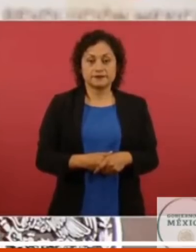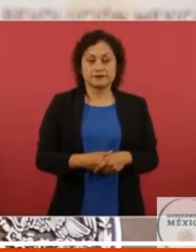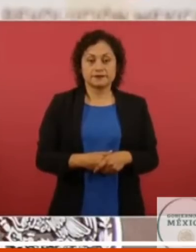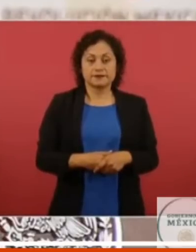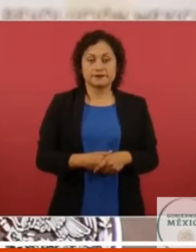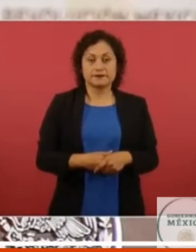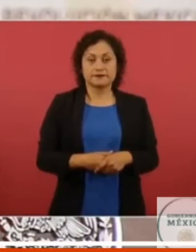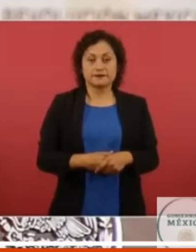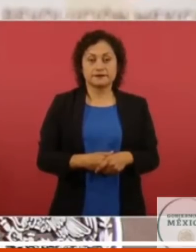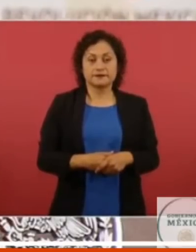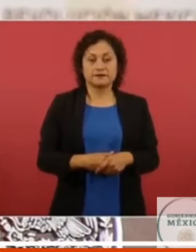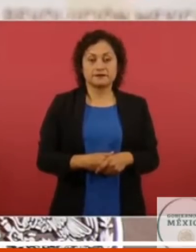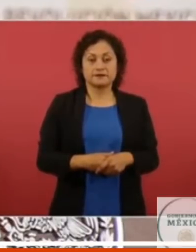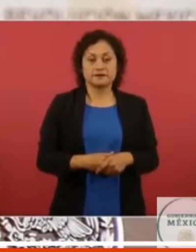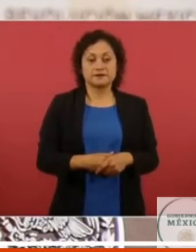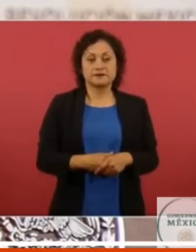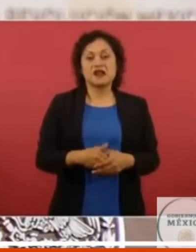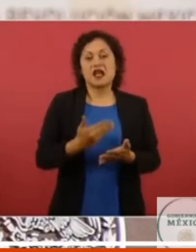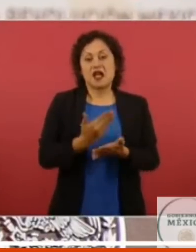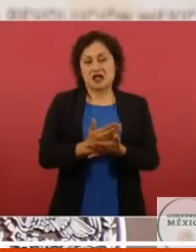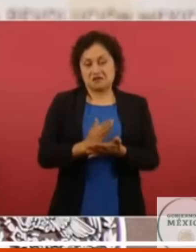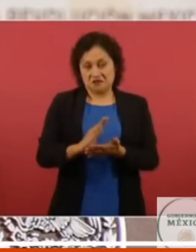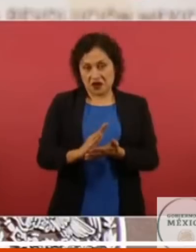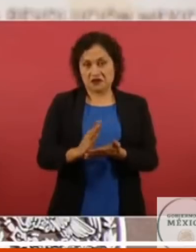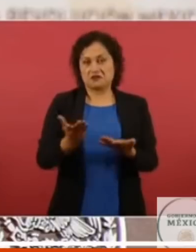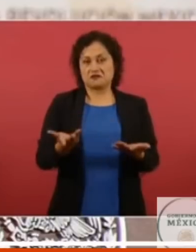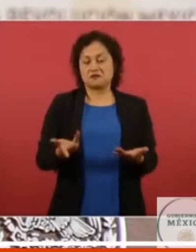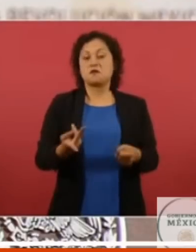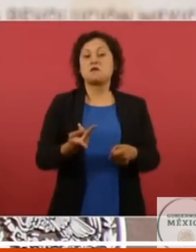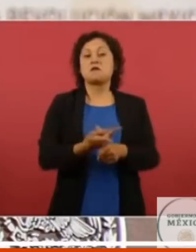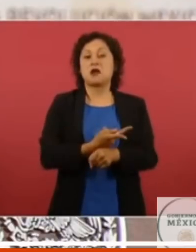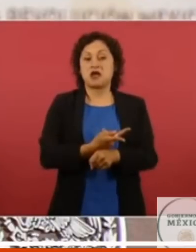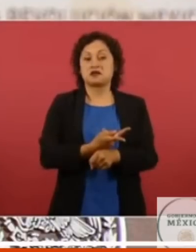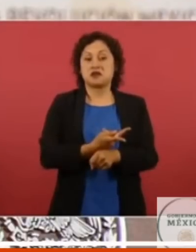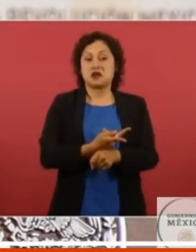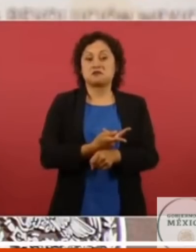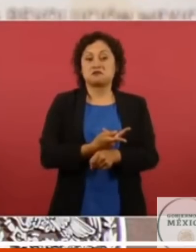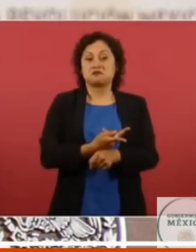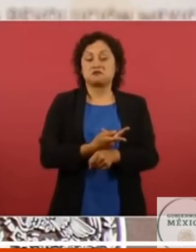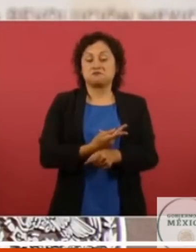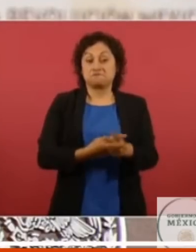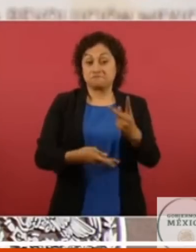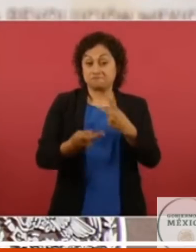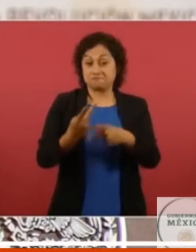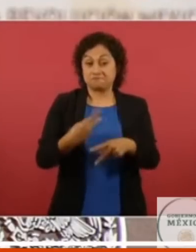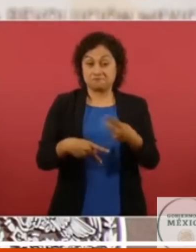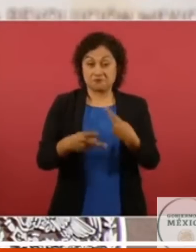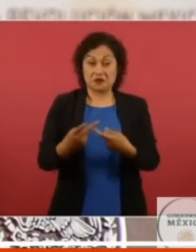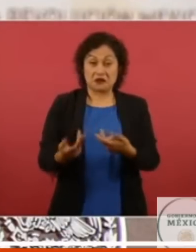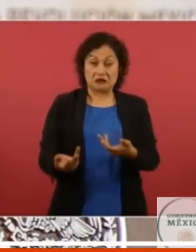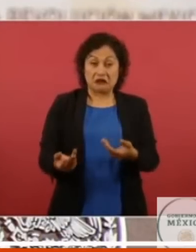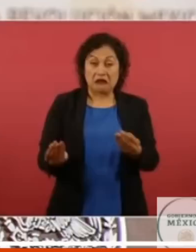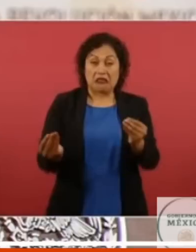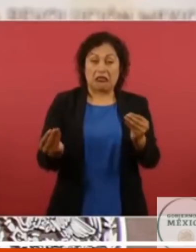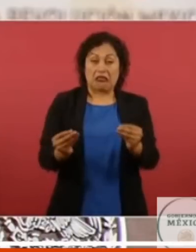induce a esta confrontación con tanto sacrificio, con tantos